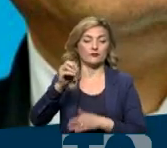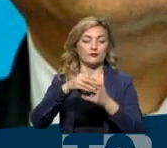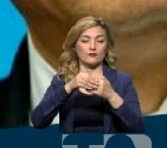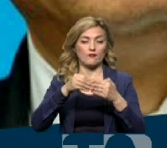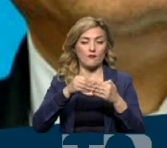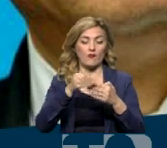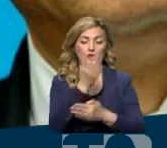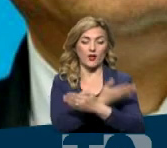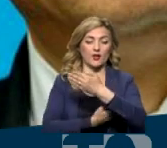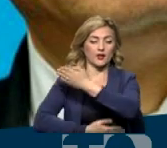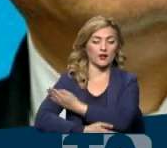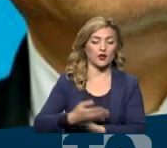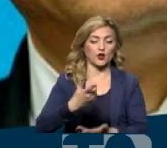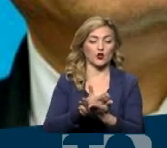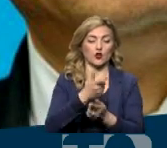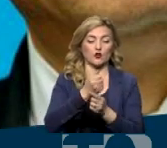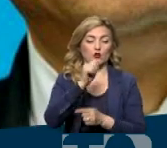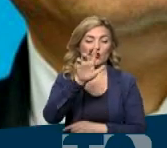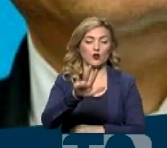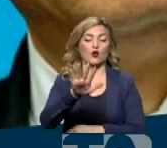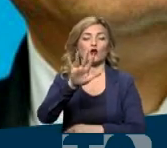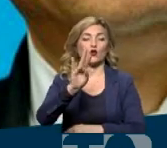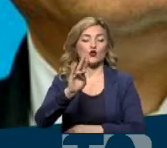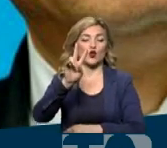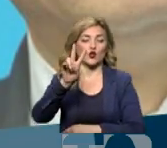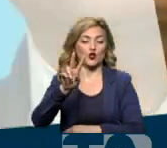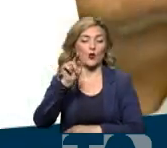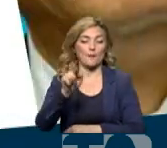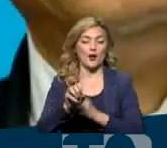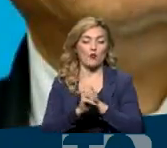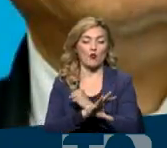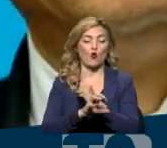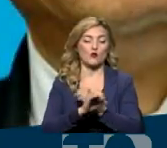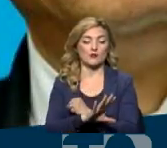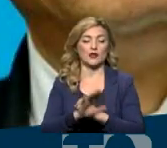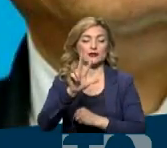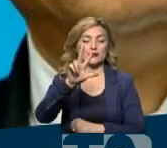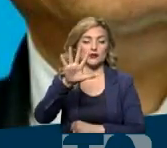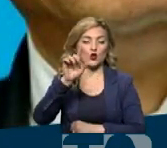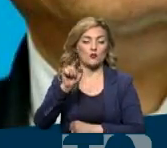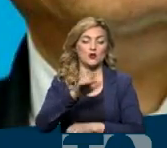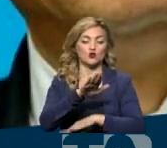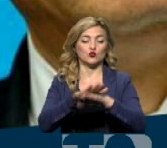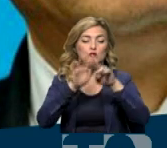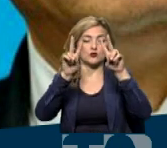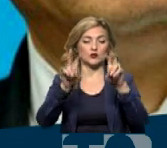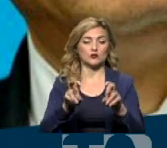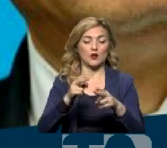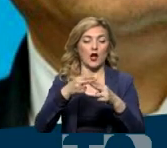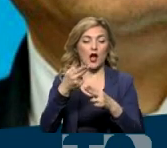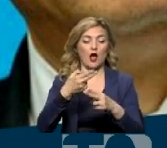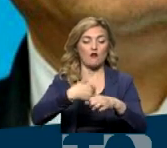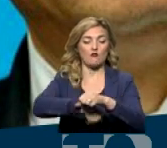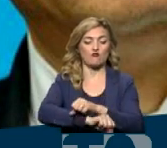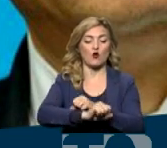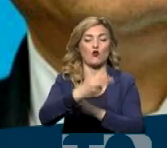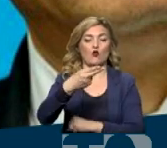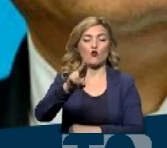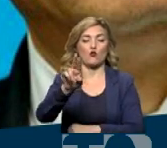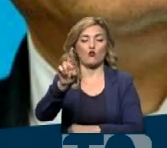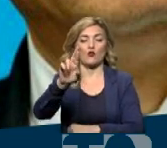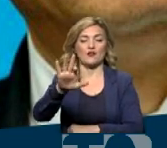34.700 dólares para camisetas, 582.000 para publicidad, 35.000 relacionados con el exfutbolista Iván